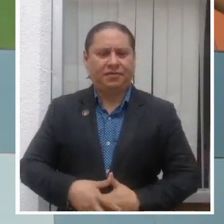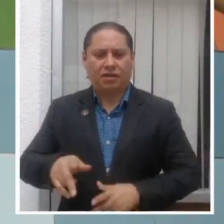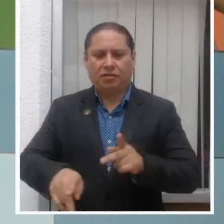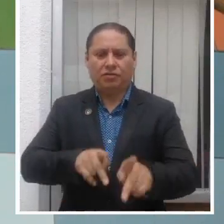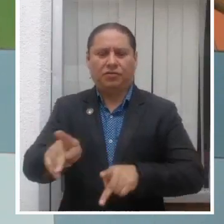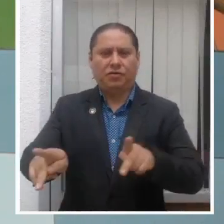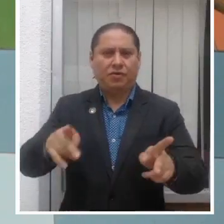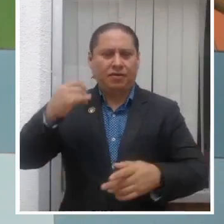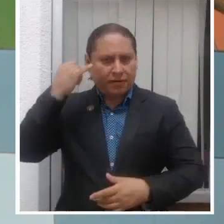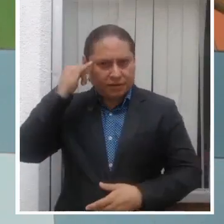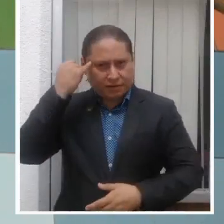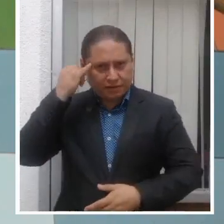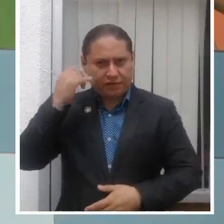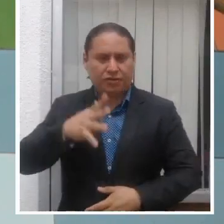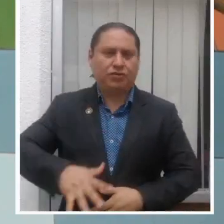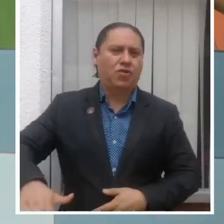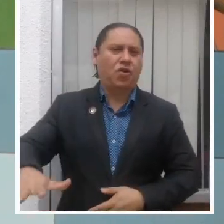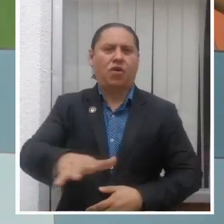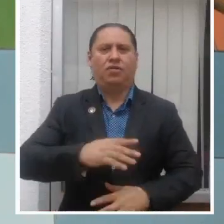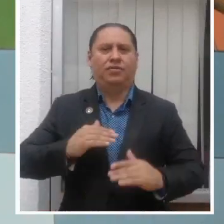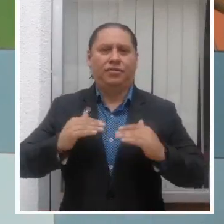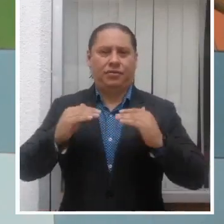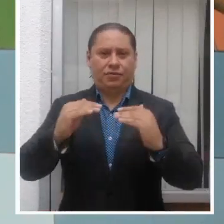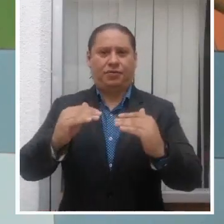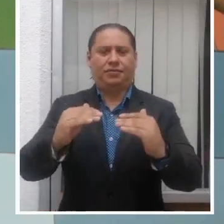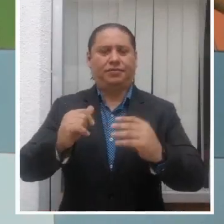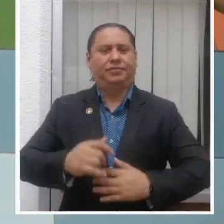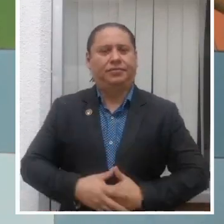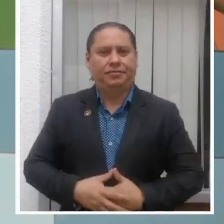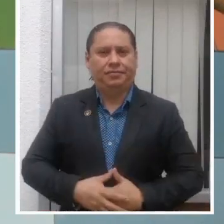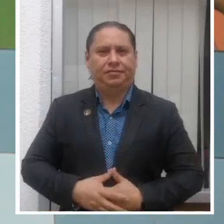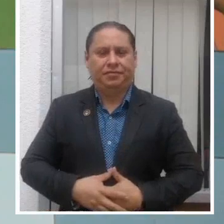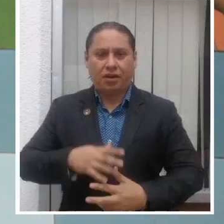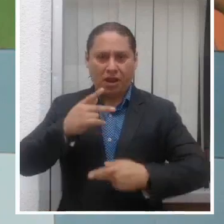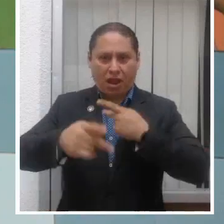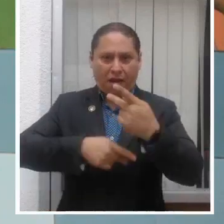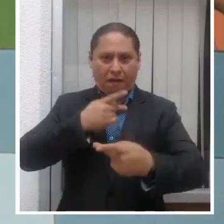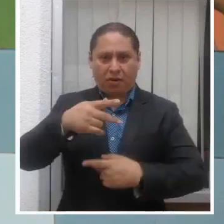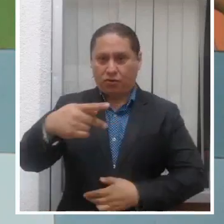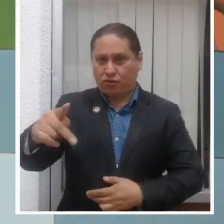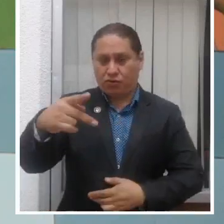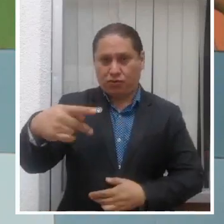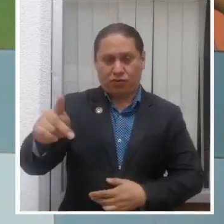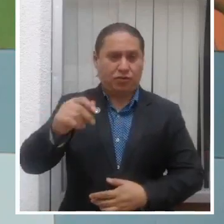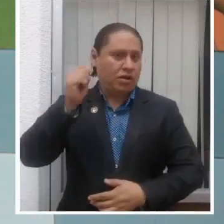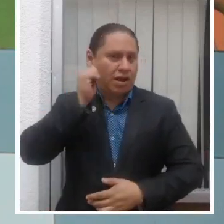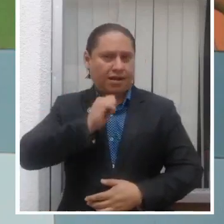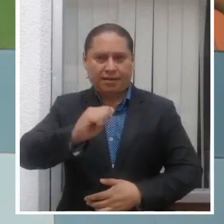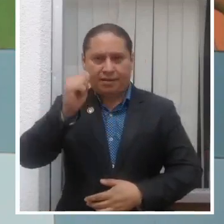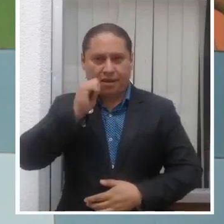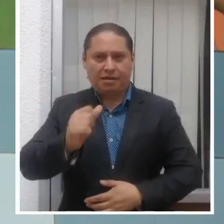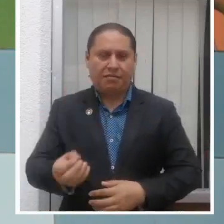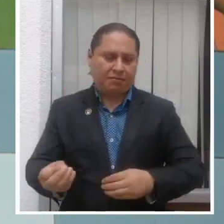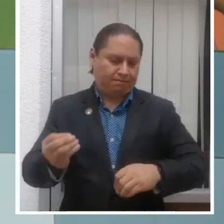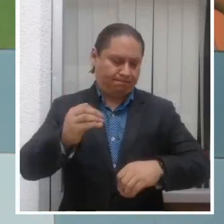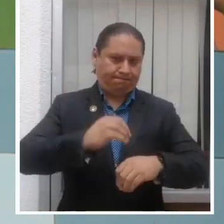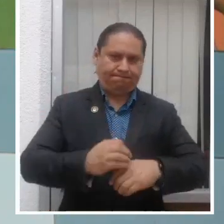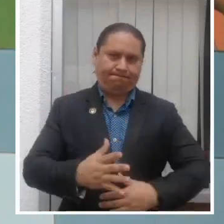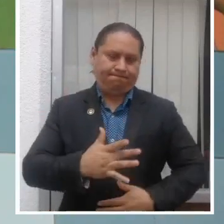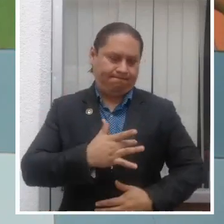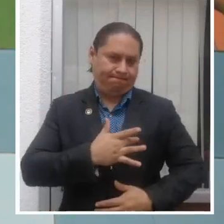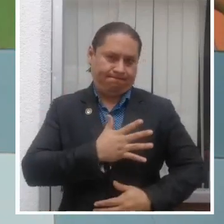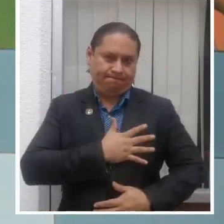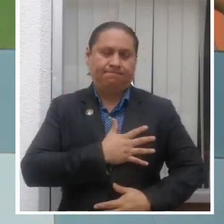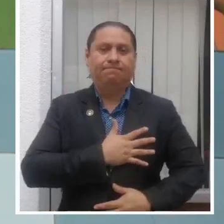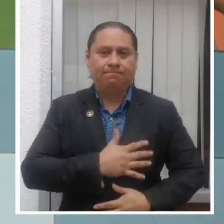pueblos indígenas. Todos somos iguales, y que tu palabra siempre germine en el corazón de nosotros. Que Dios